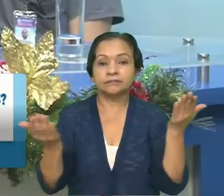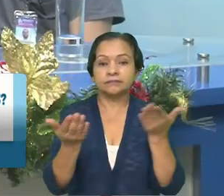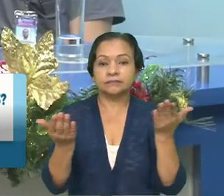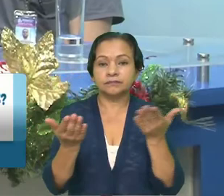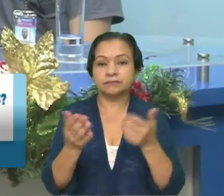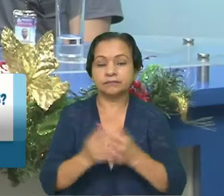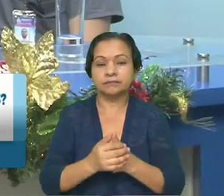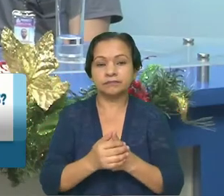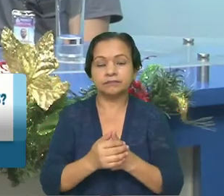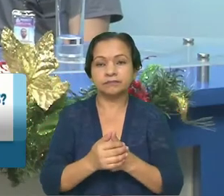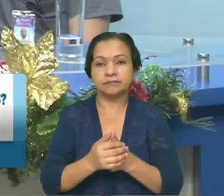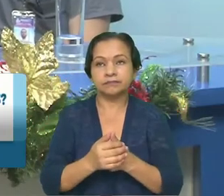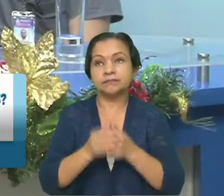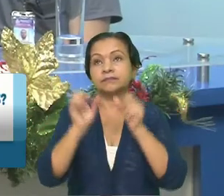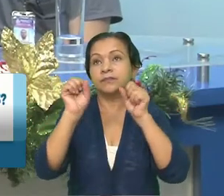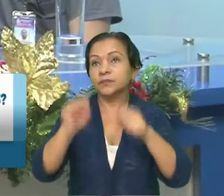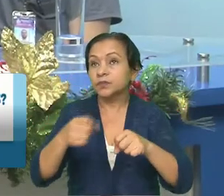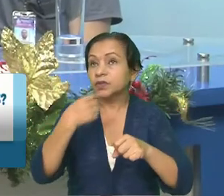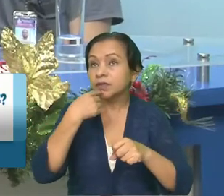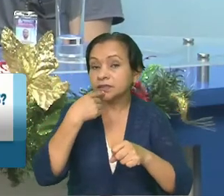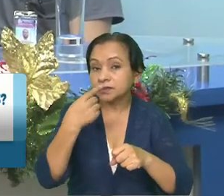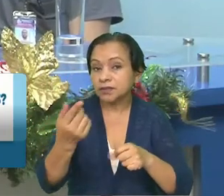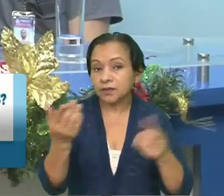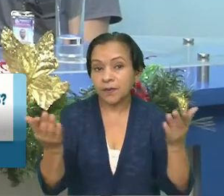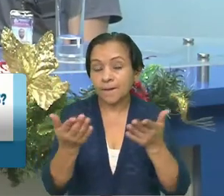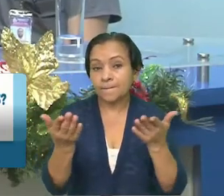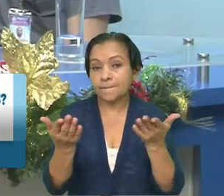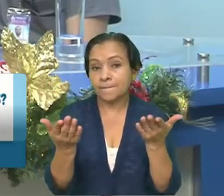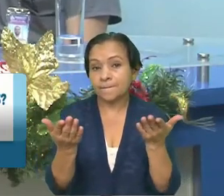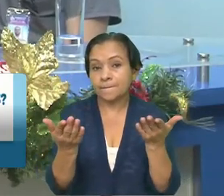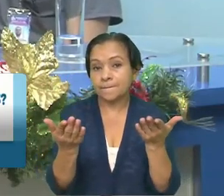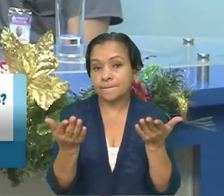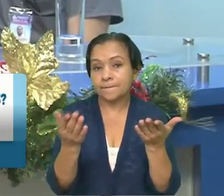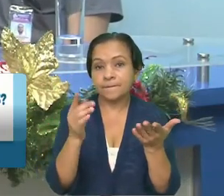la desmielinización puede ser producto o causa de